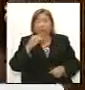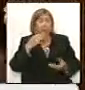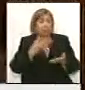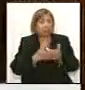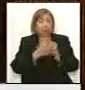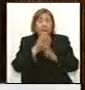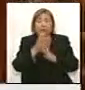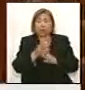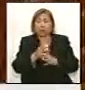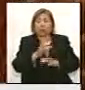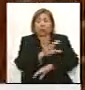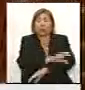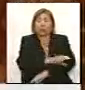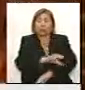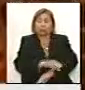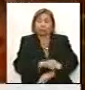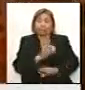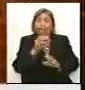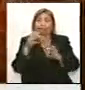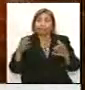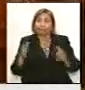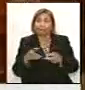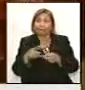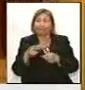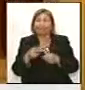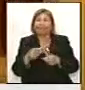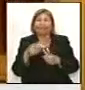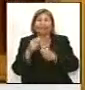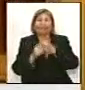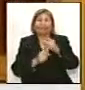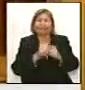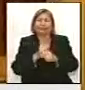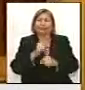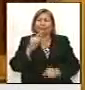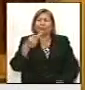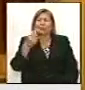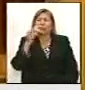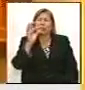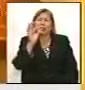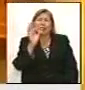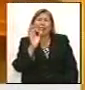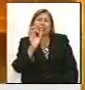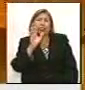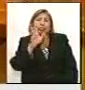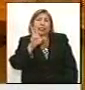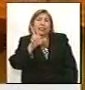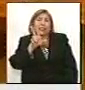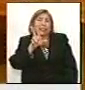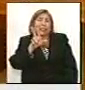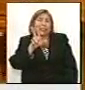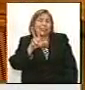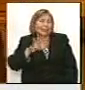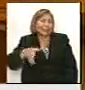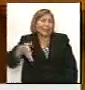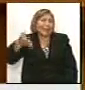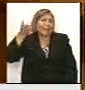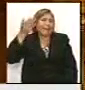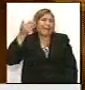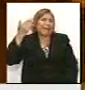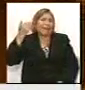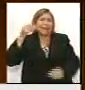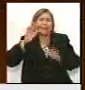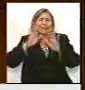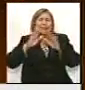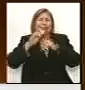Teatro Cajamarca, que fue inaugurado en el año 1913, pero hace 10 años sus telones no